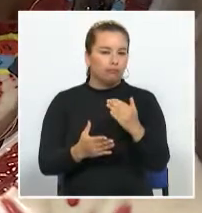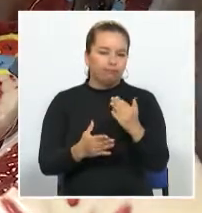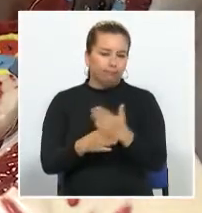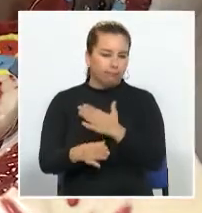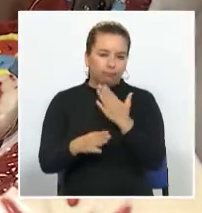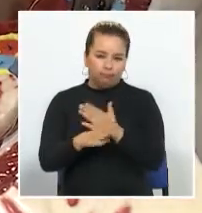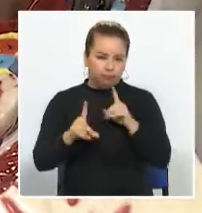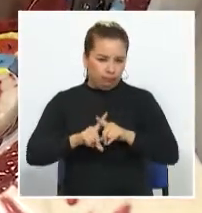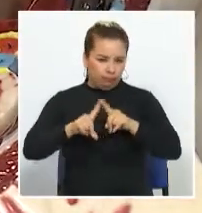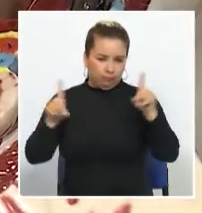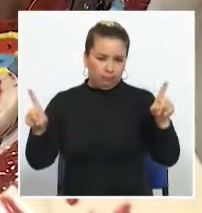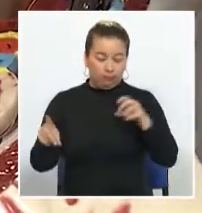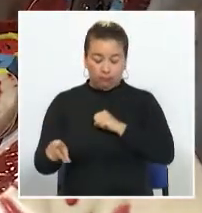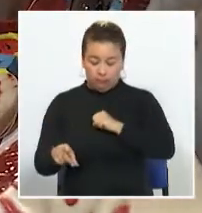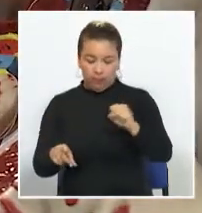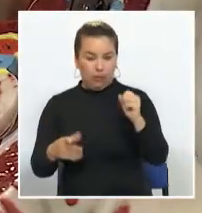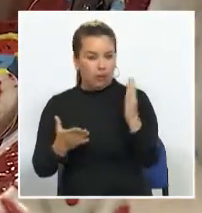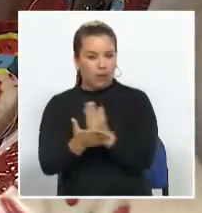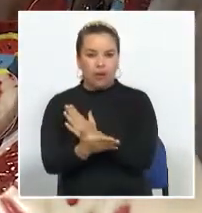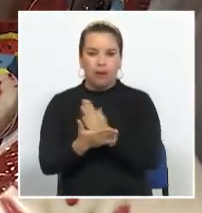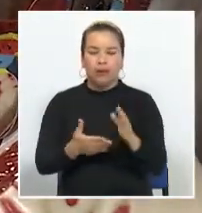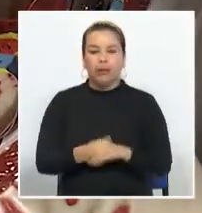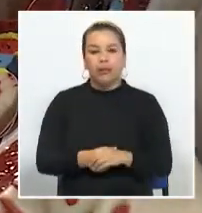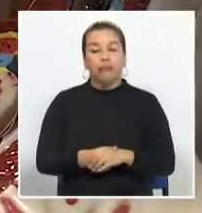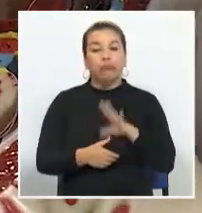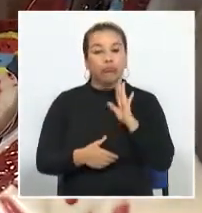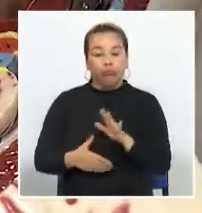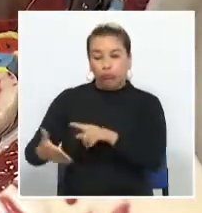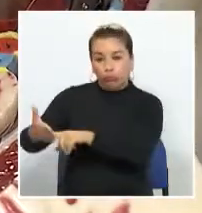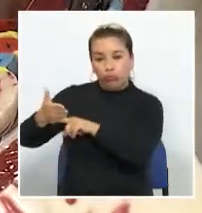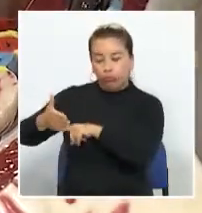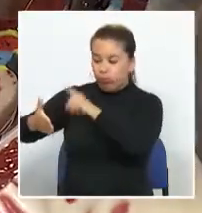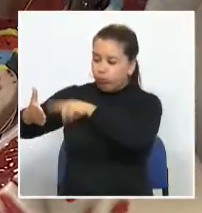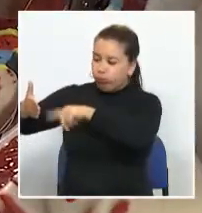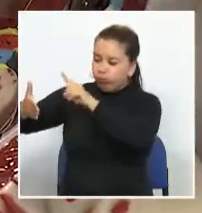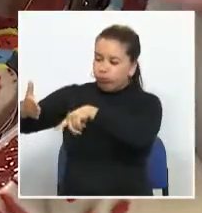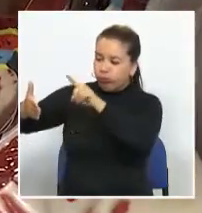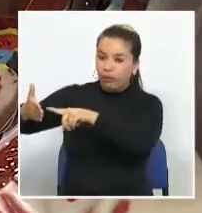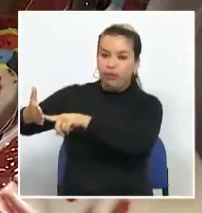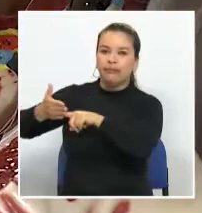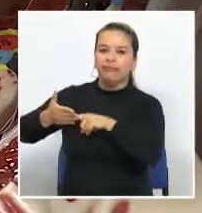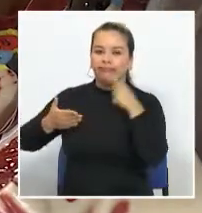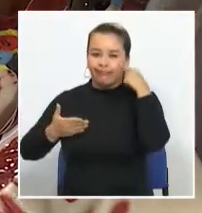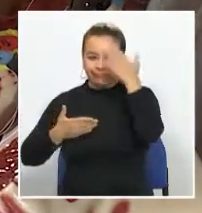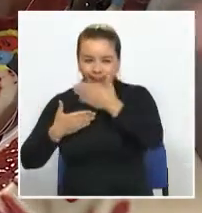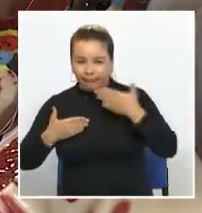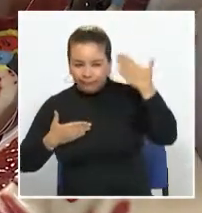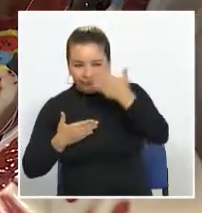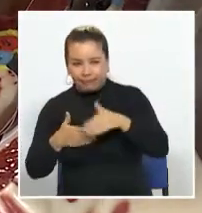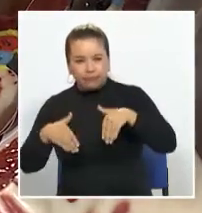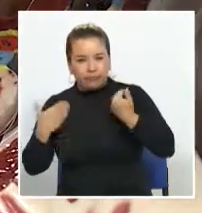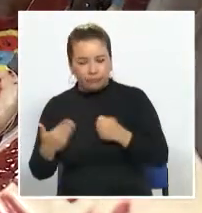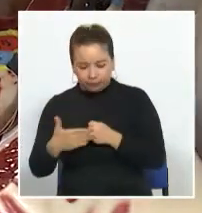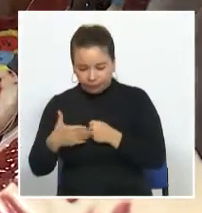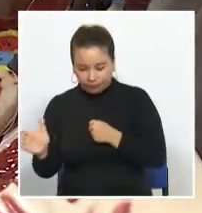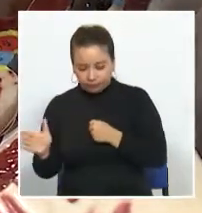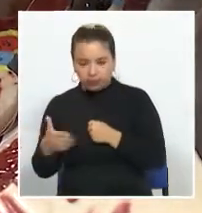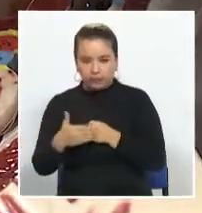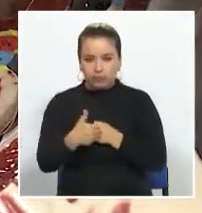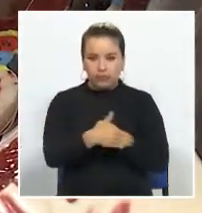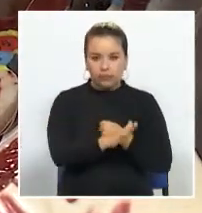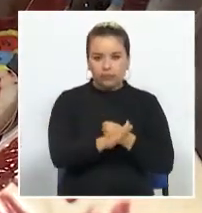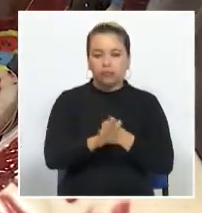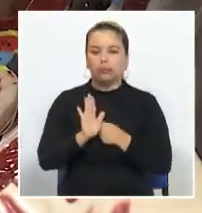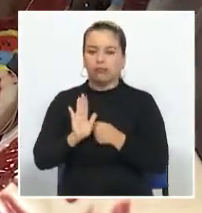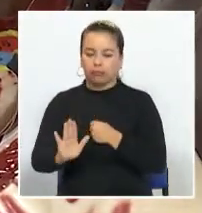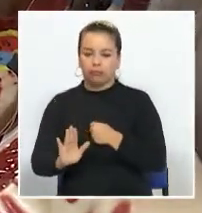los infartos. El ecocardiograma nos permite una evaluación adecuada de esas válvulas, que en el corazón son básicamente